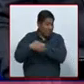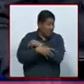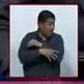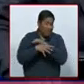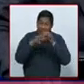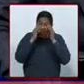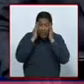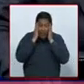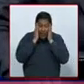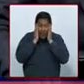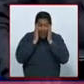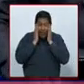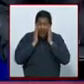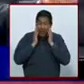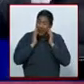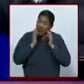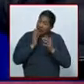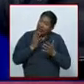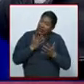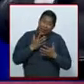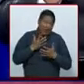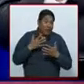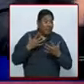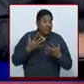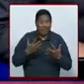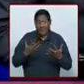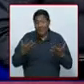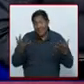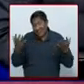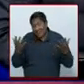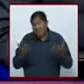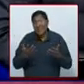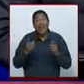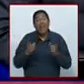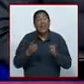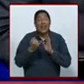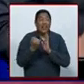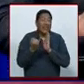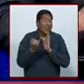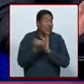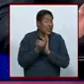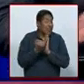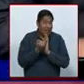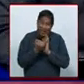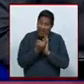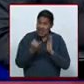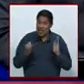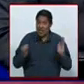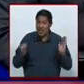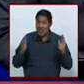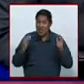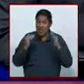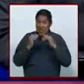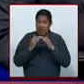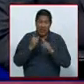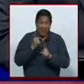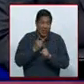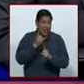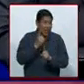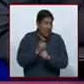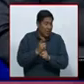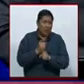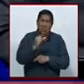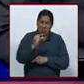centro, también es un atractivo. También pone el toque de identidad a esta hermosa tierra. Hoy no se vio aquello, ¿no? Exactamente.